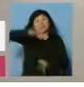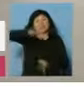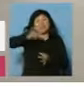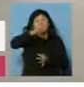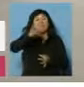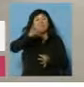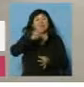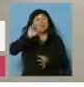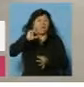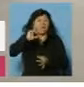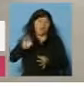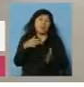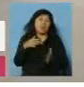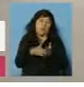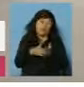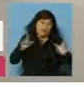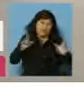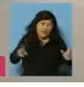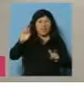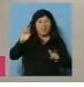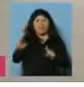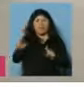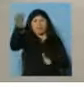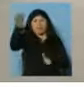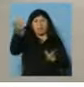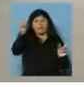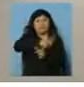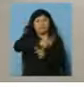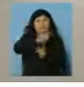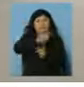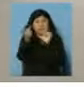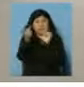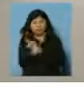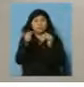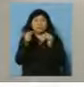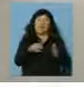del tipo de cambio y eso se va a trasladar a la harina.